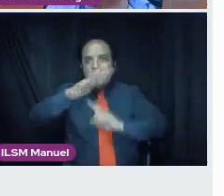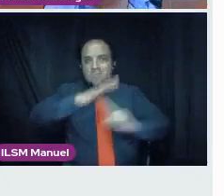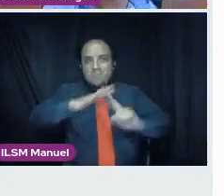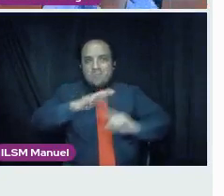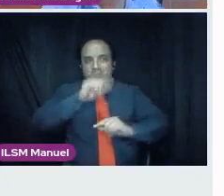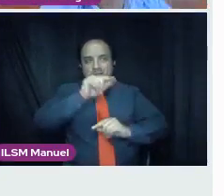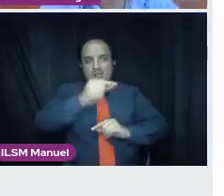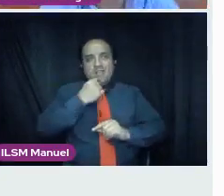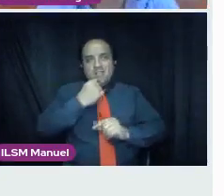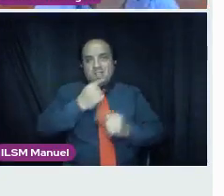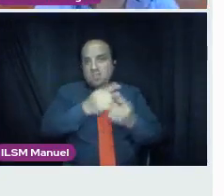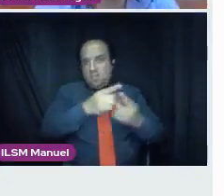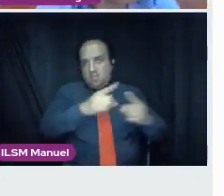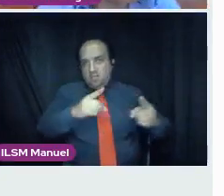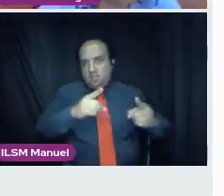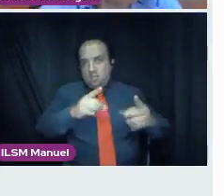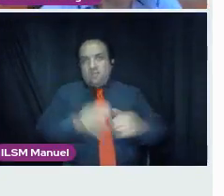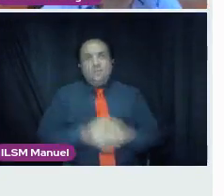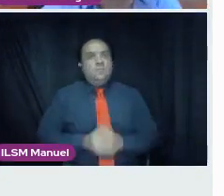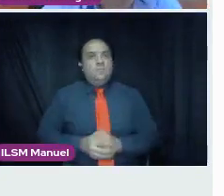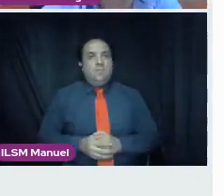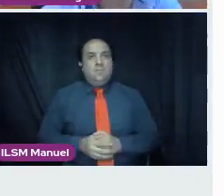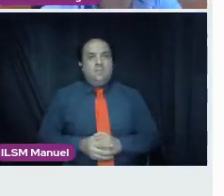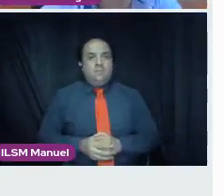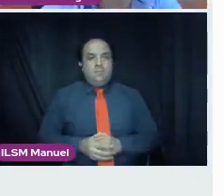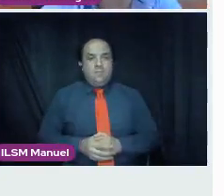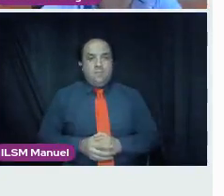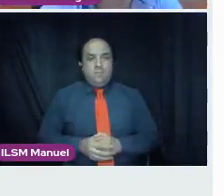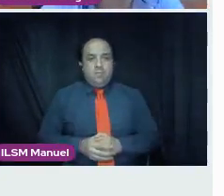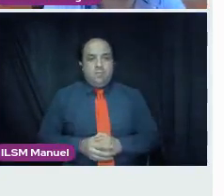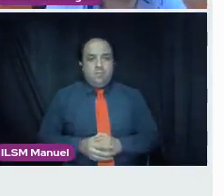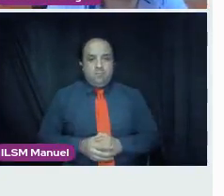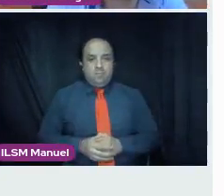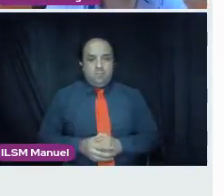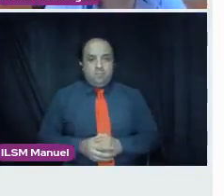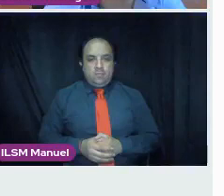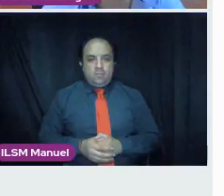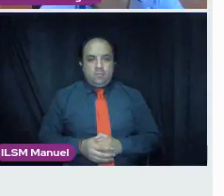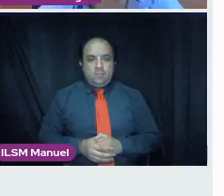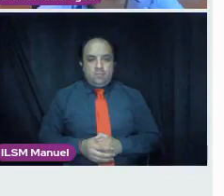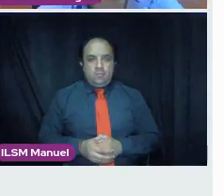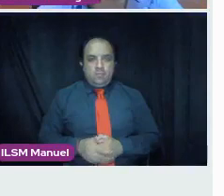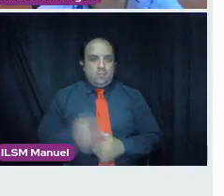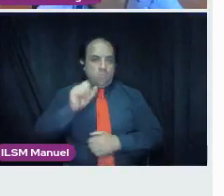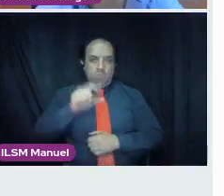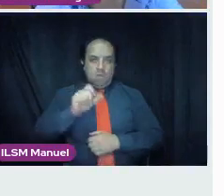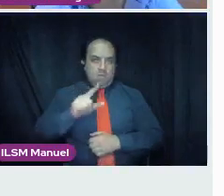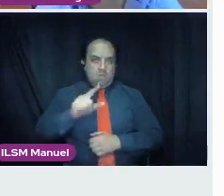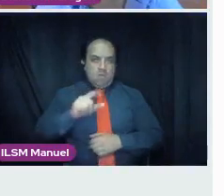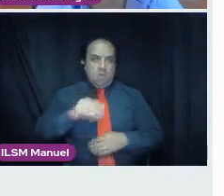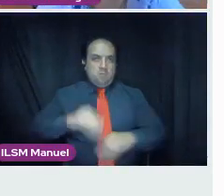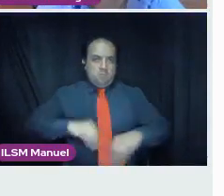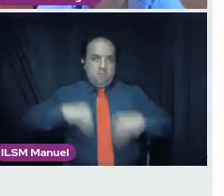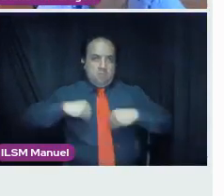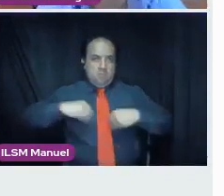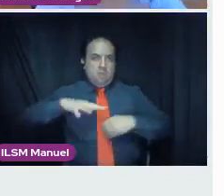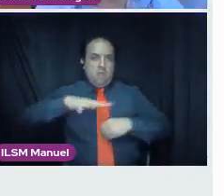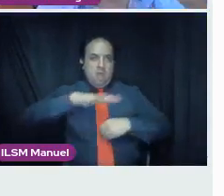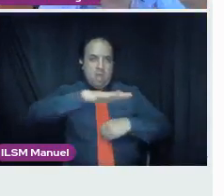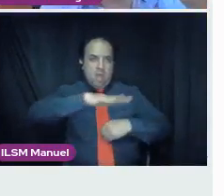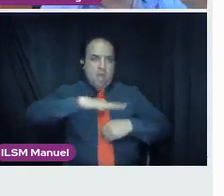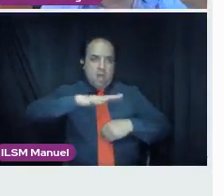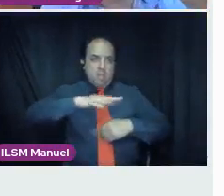desarrollando, porque no es lo mismo vivir en una zona urbana que